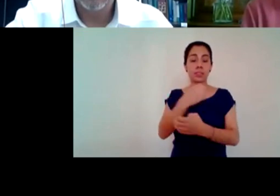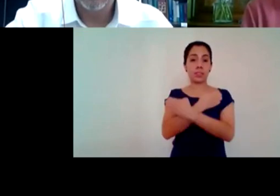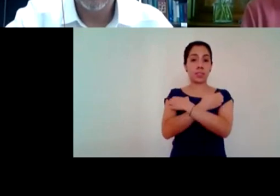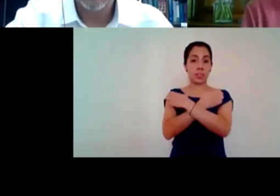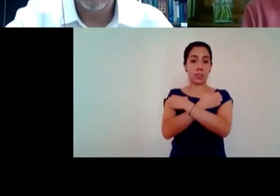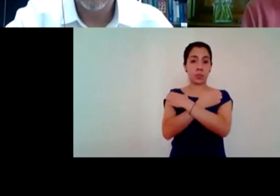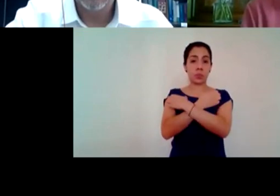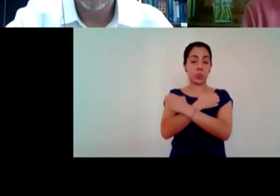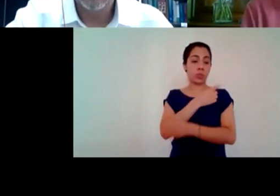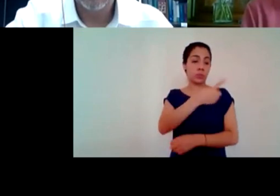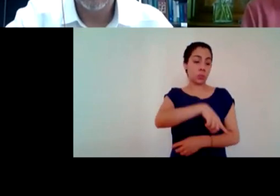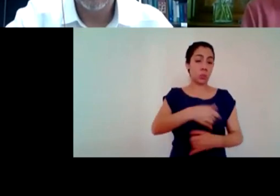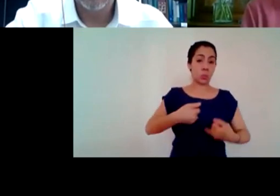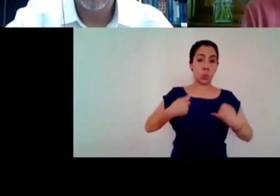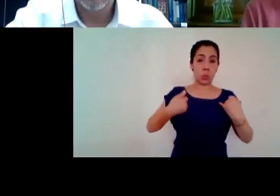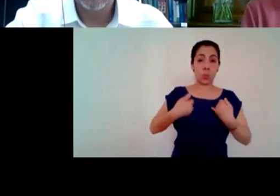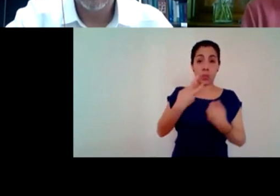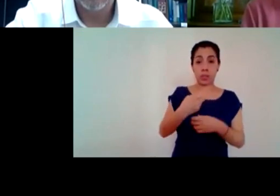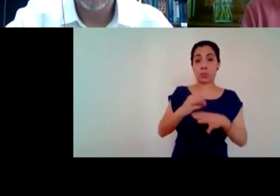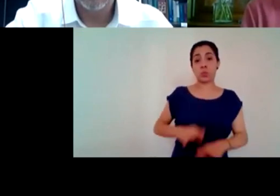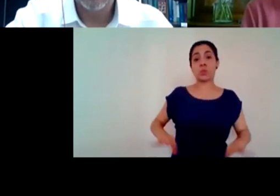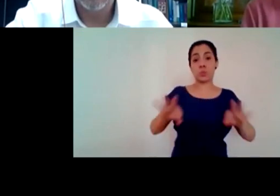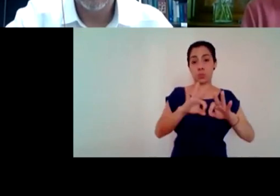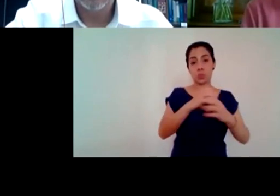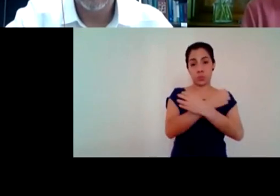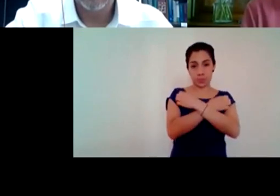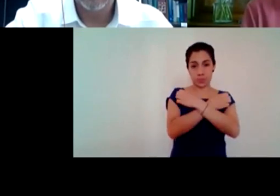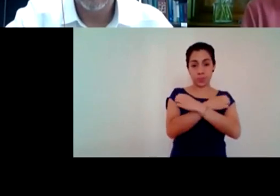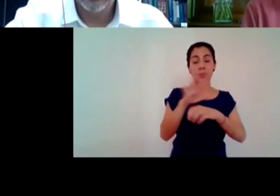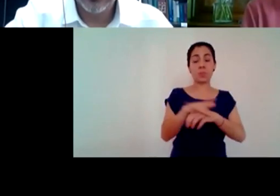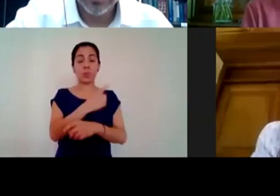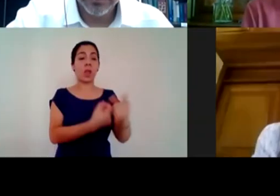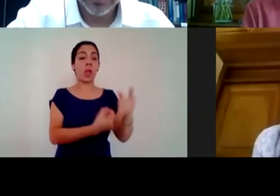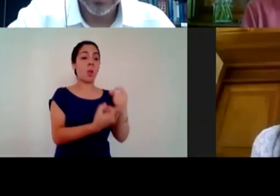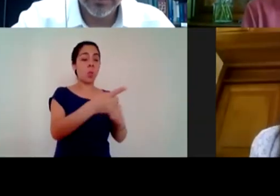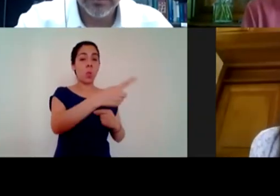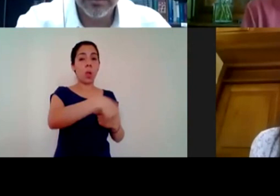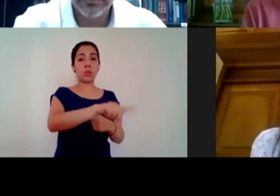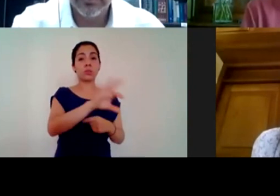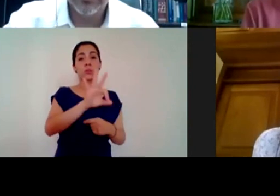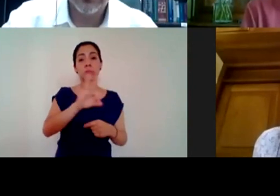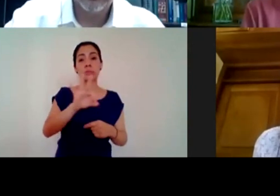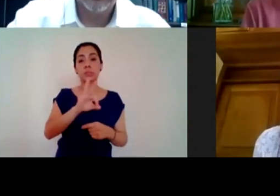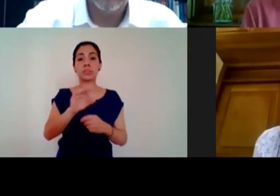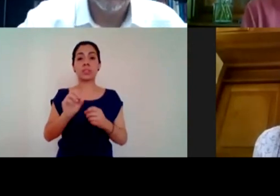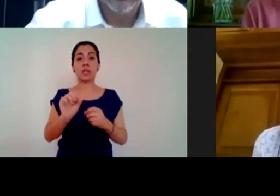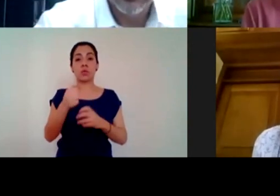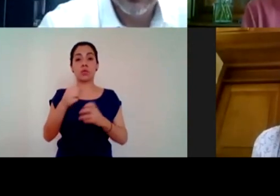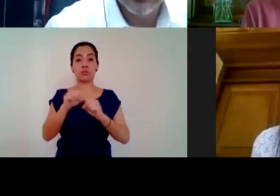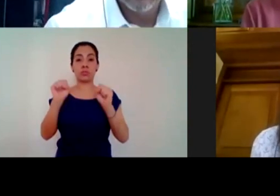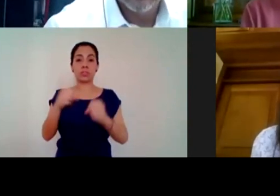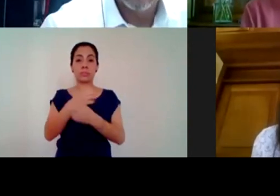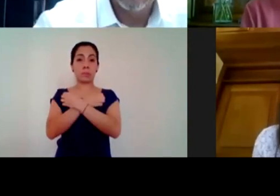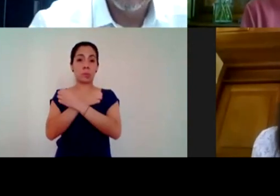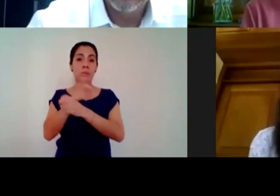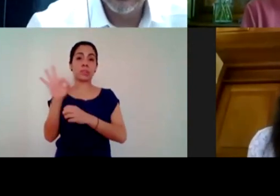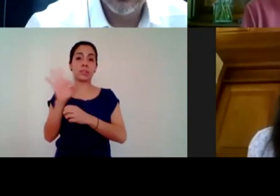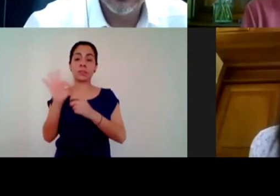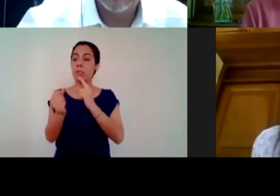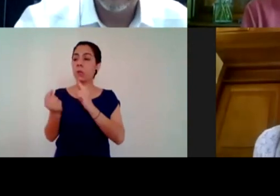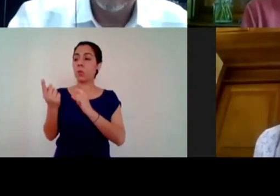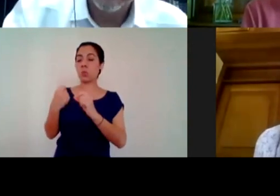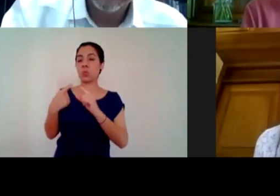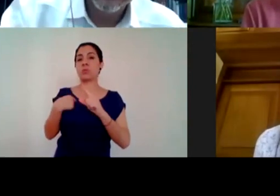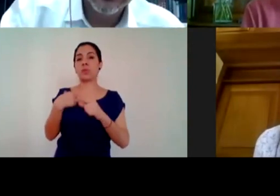chicos, porque, bueno, muchas veces también ellos fueron excluidos también de ese otro sistema. Entonces, el reconectarlos,